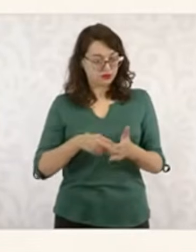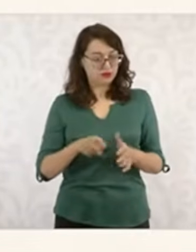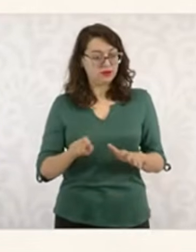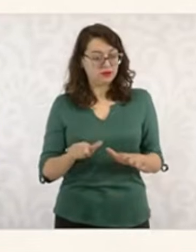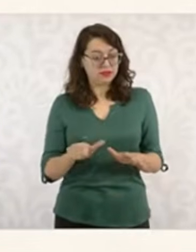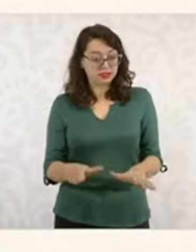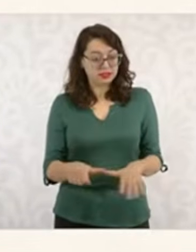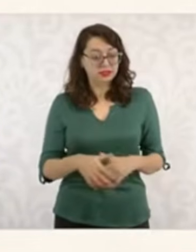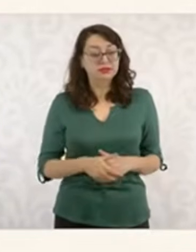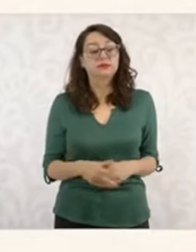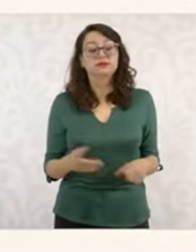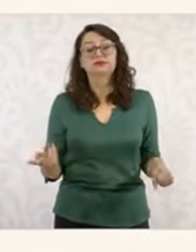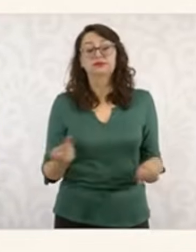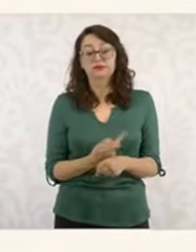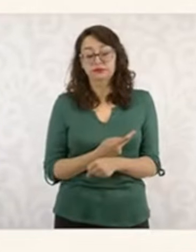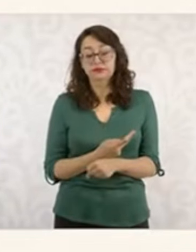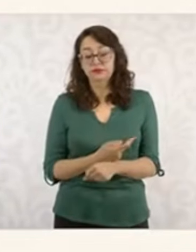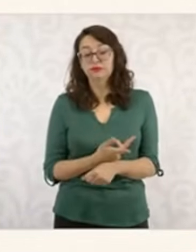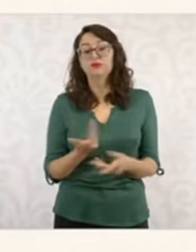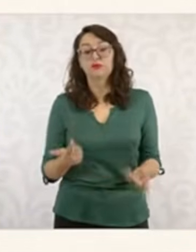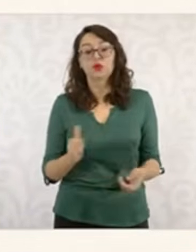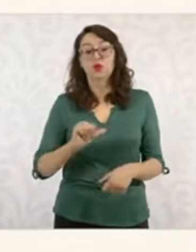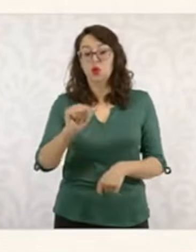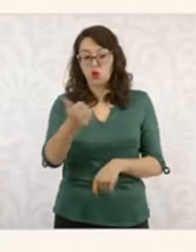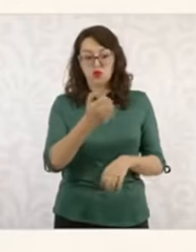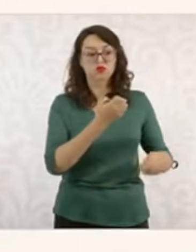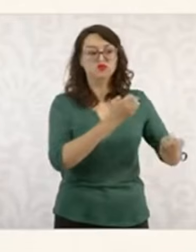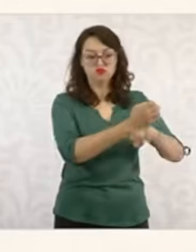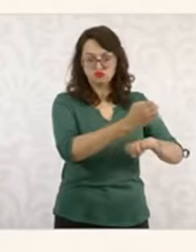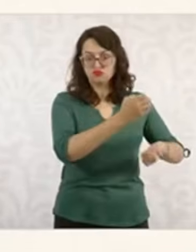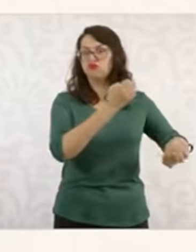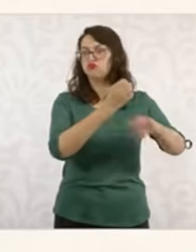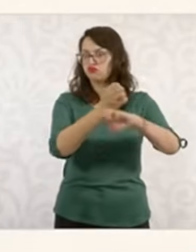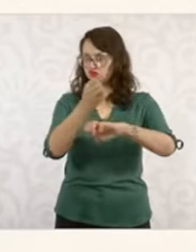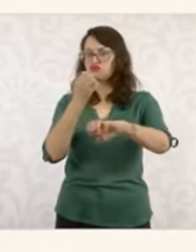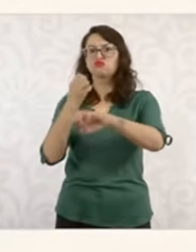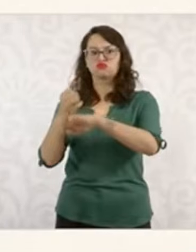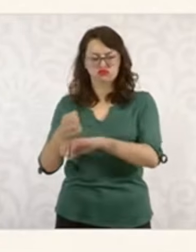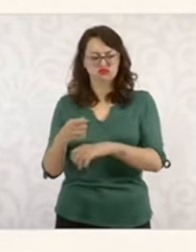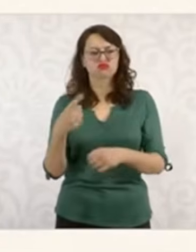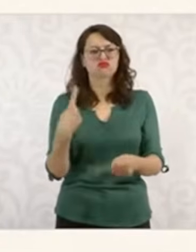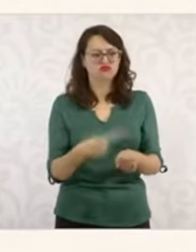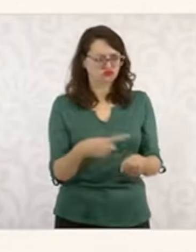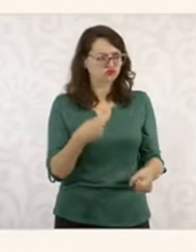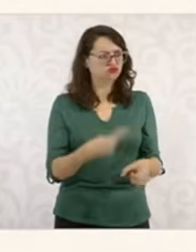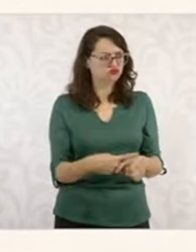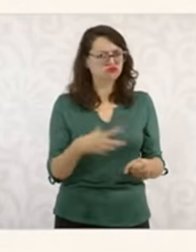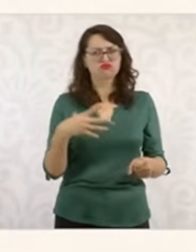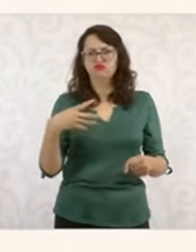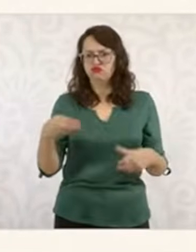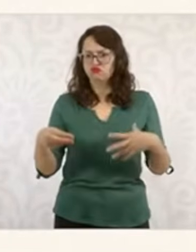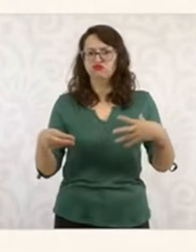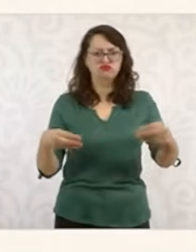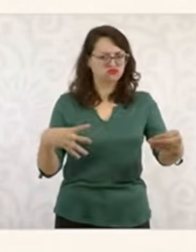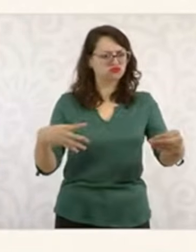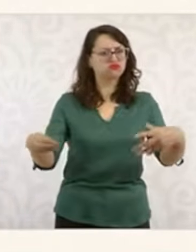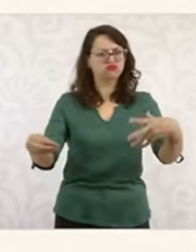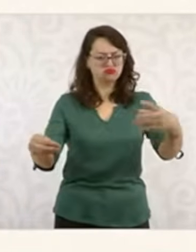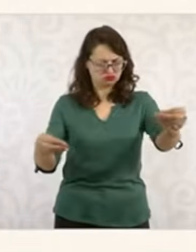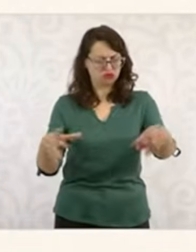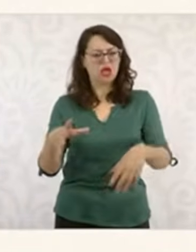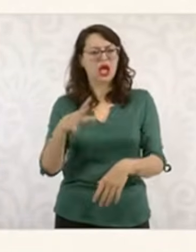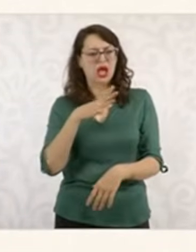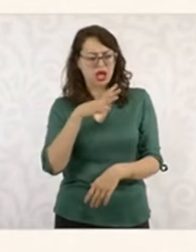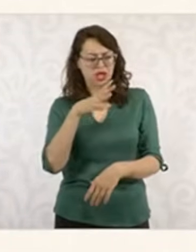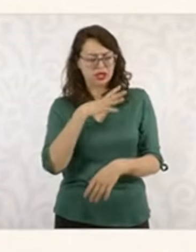otras entidades que tienen un número significativo de transmisión de sarampión.